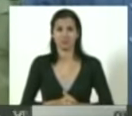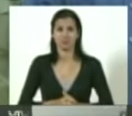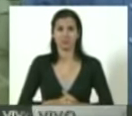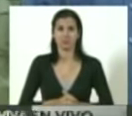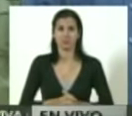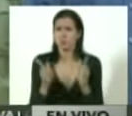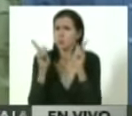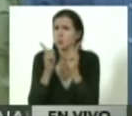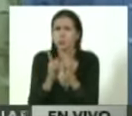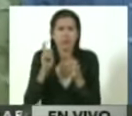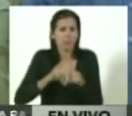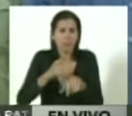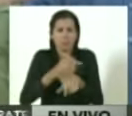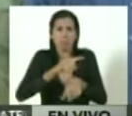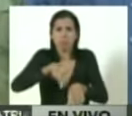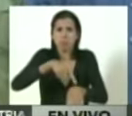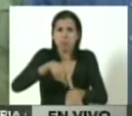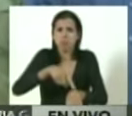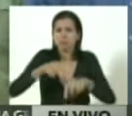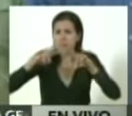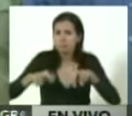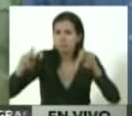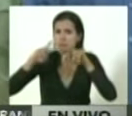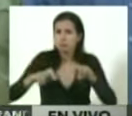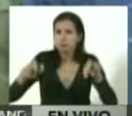Bastaron unas horas para investigar